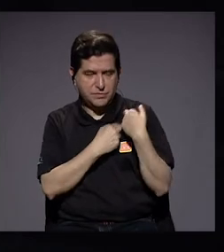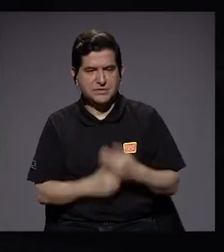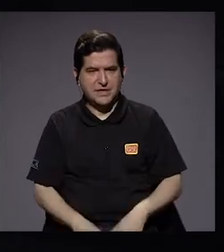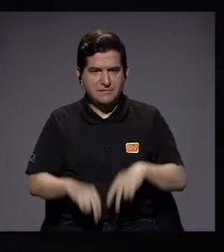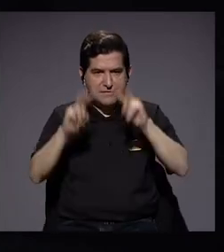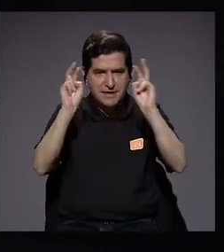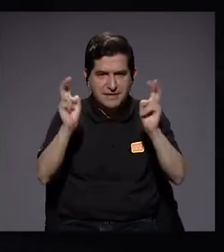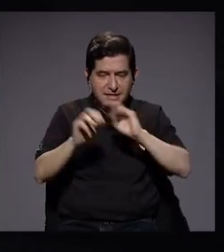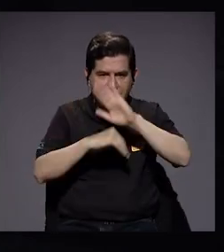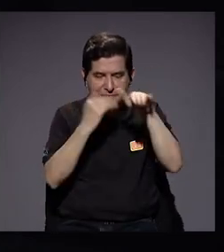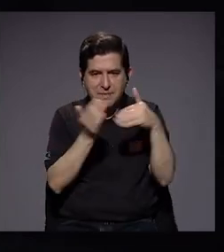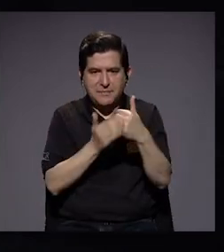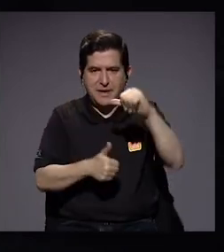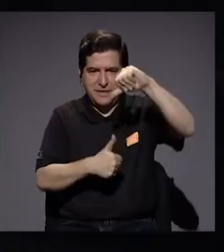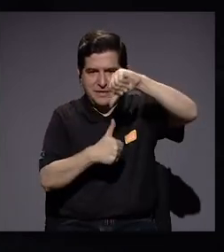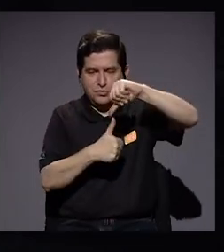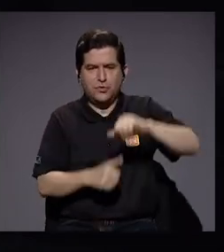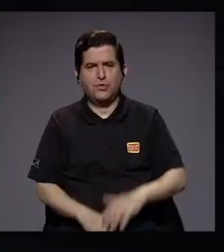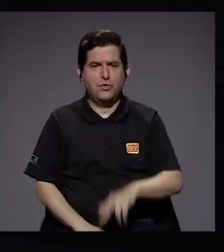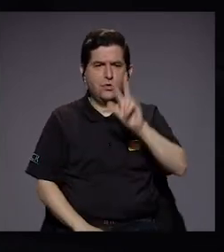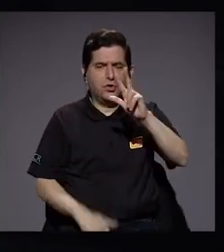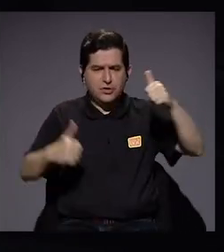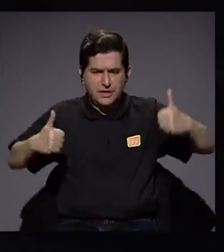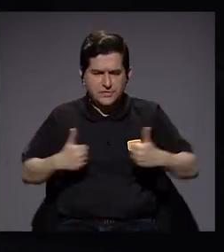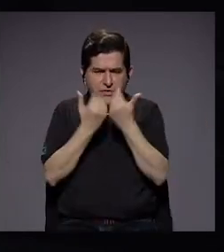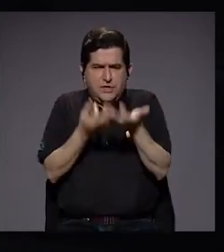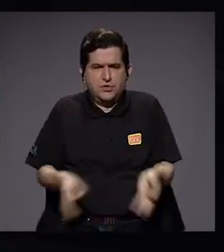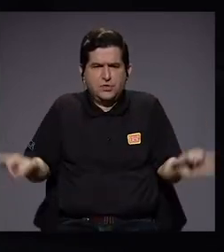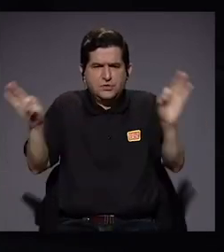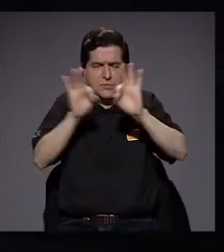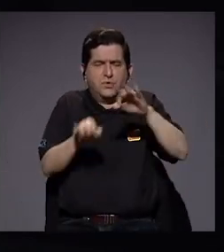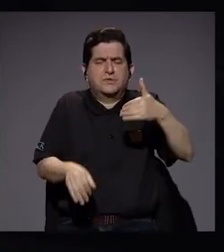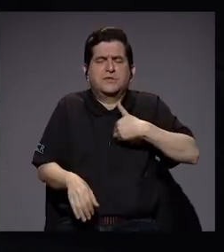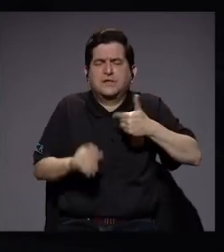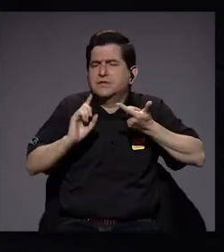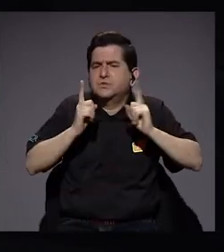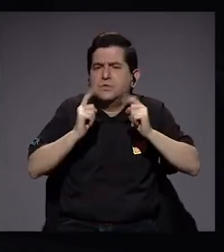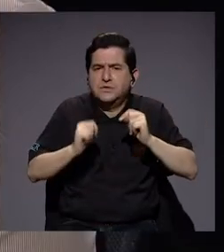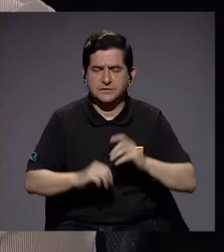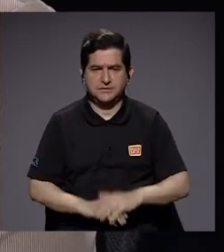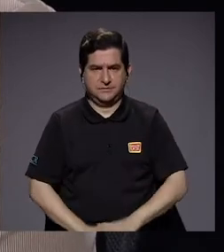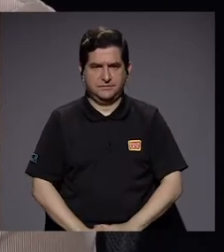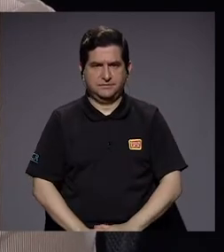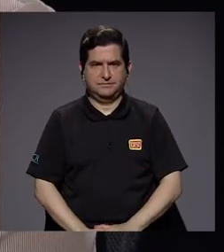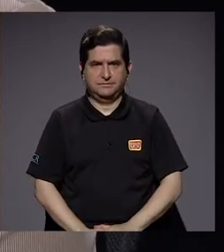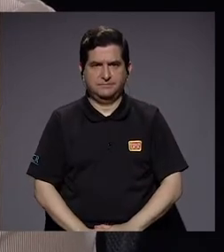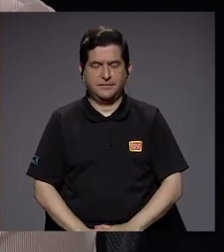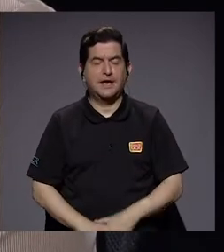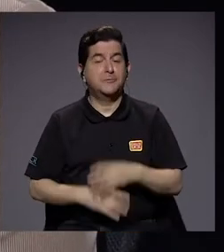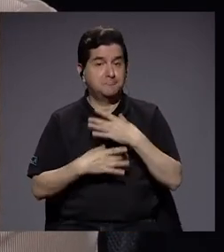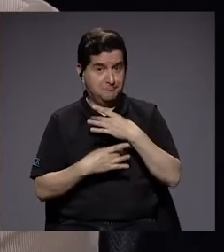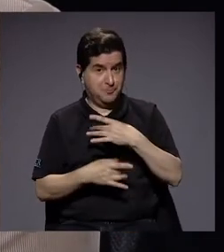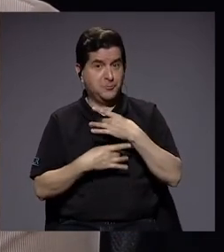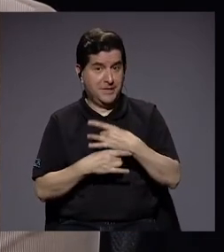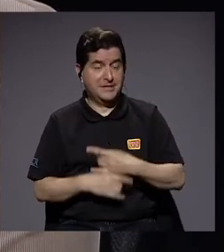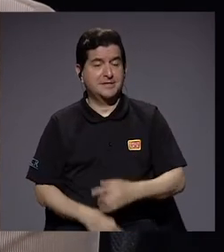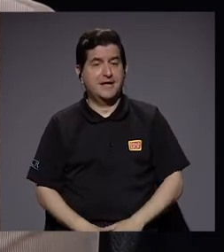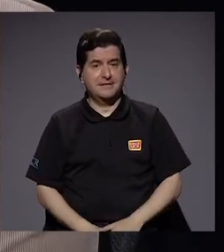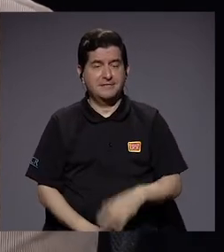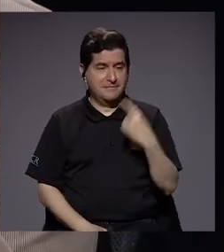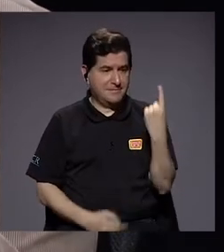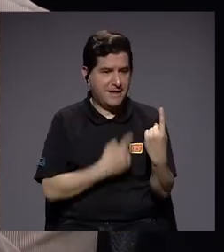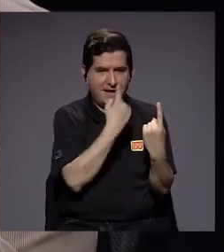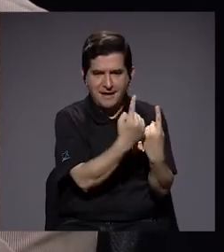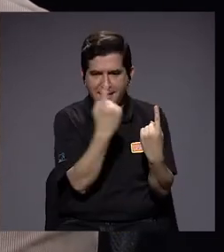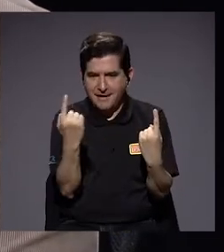de esa materia en todo Centroamérica. ¿Cuáles son los tres desafíos más importantes que tiene en esa materia, don Edwin? Bueno, es interesante porque cada uno